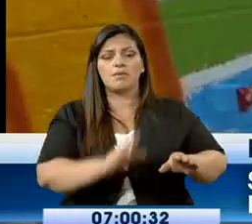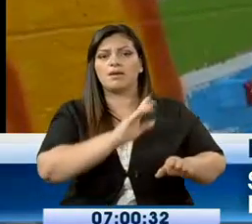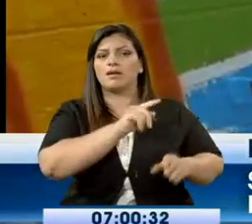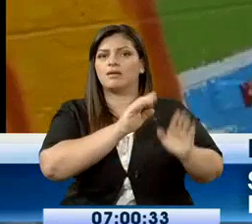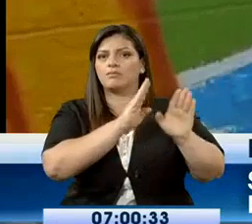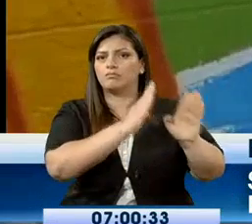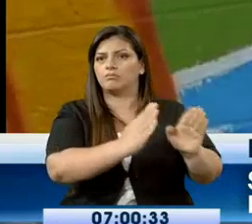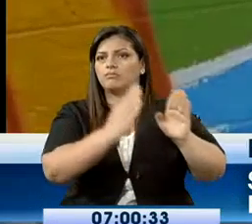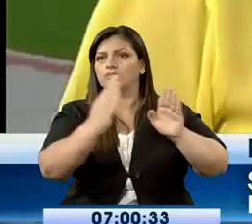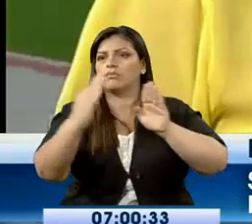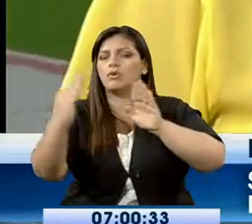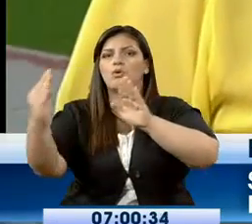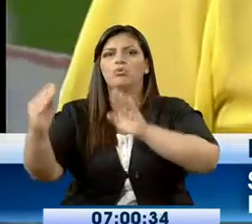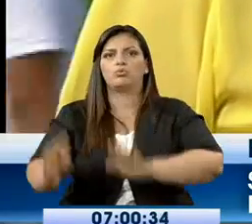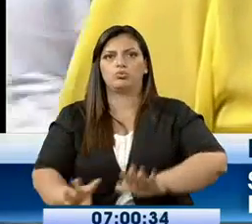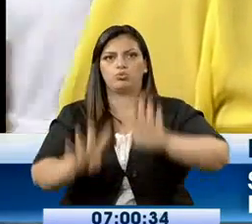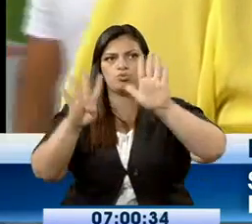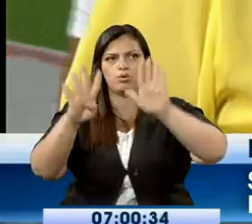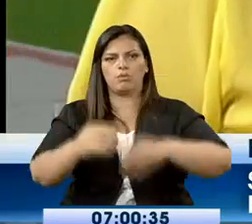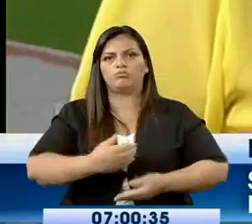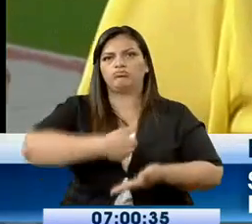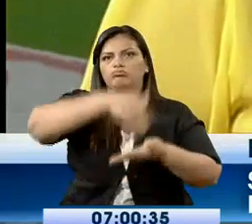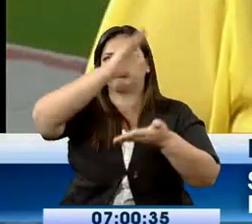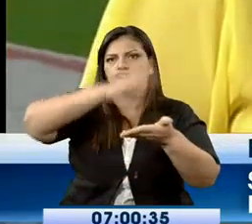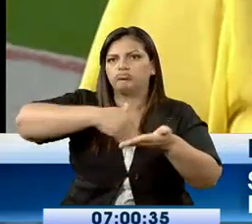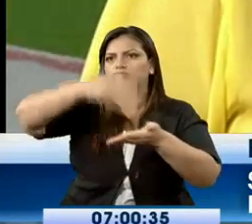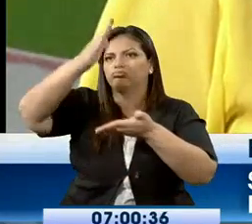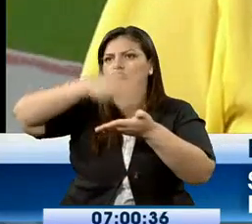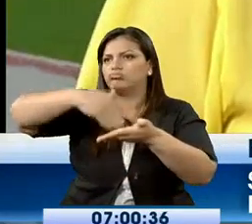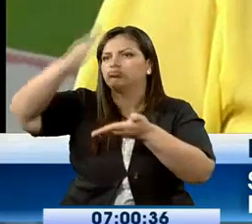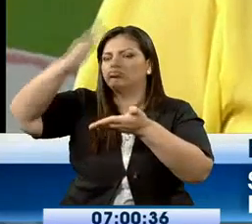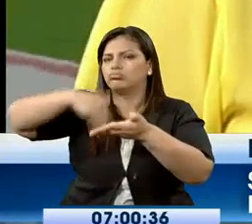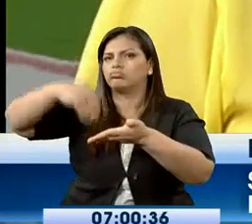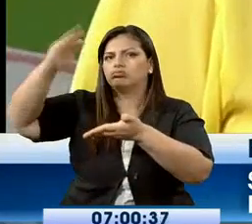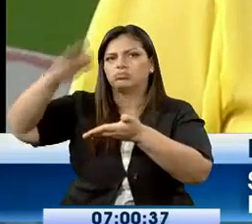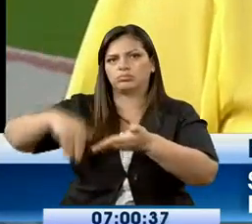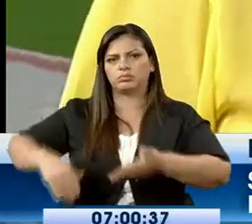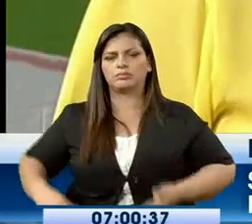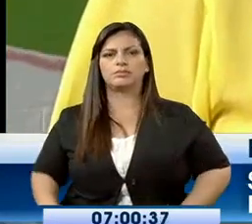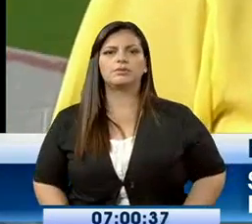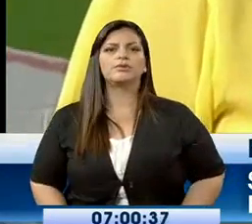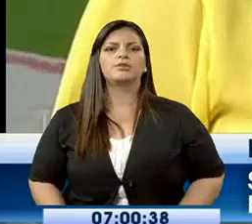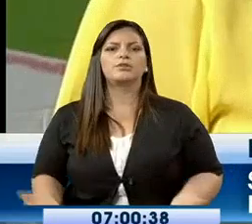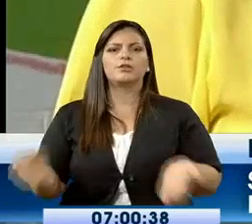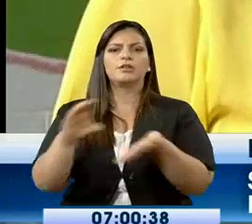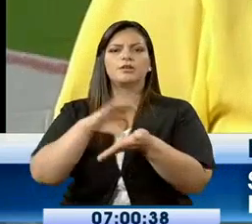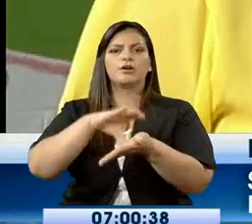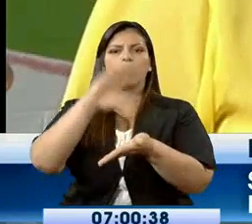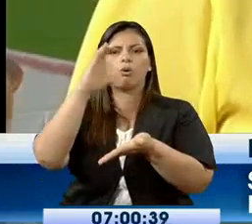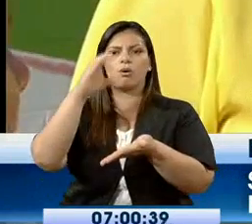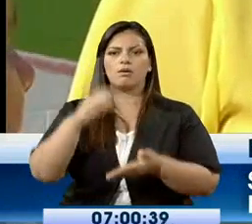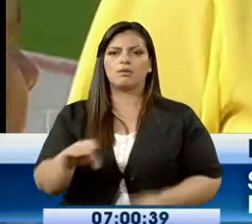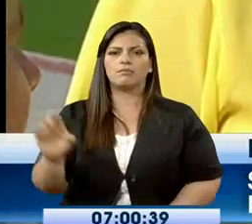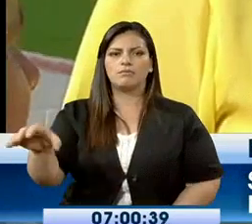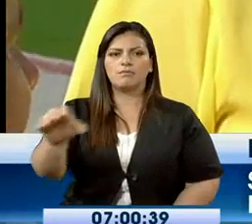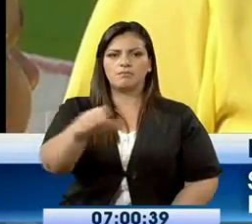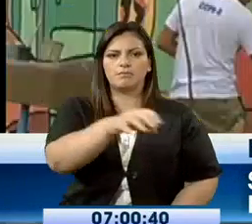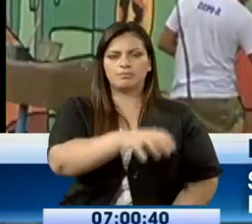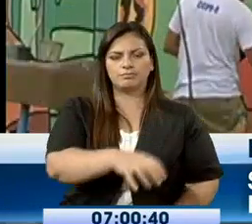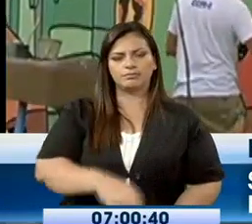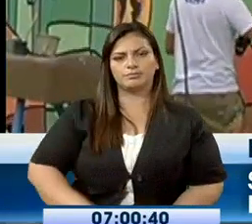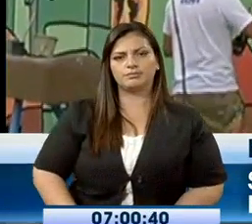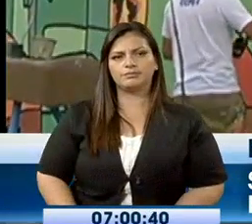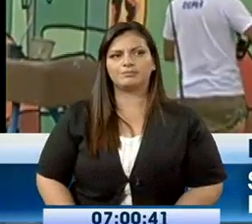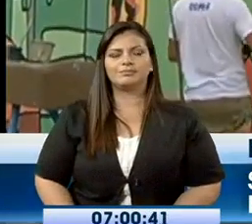el Estadio Sandiford y los otros espacios están dados por los colegios que están interviniendo en esta campaña.